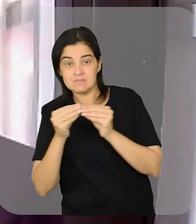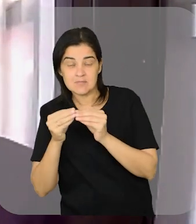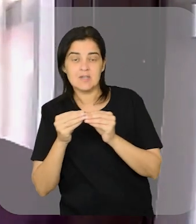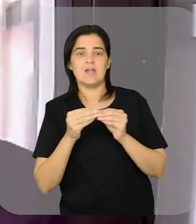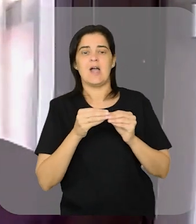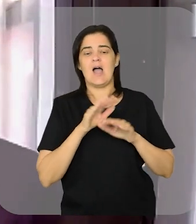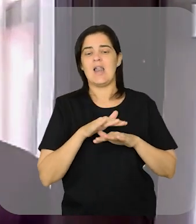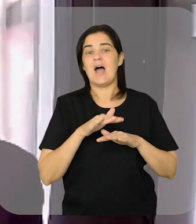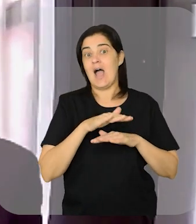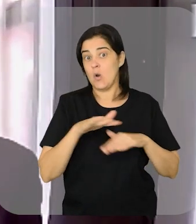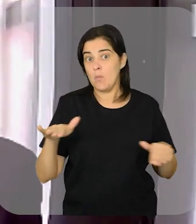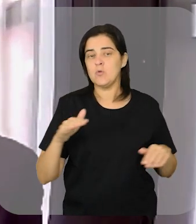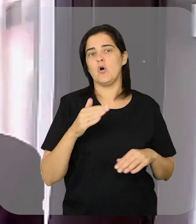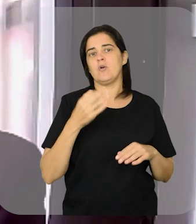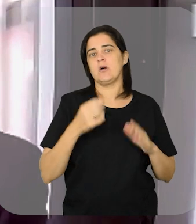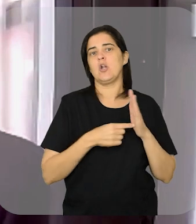haces, el alumno saca 3.